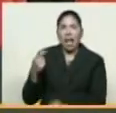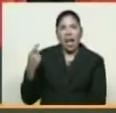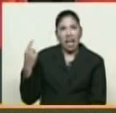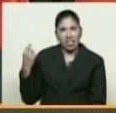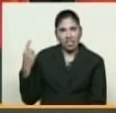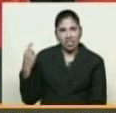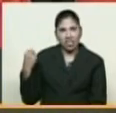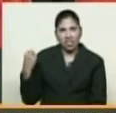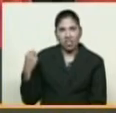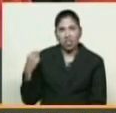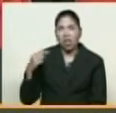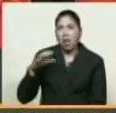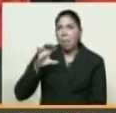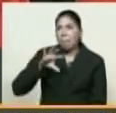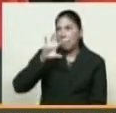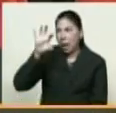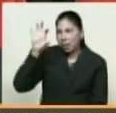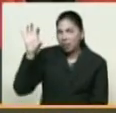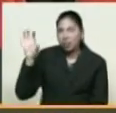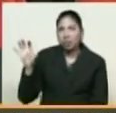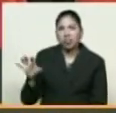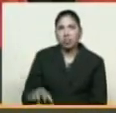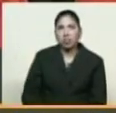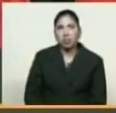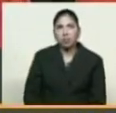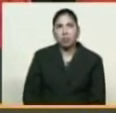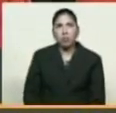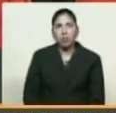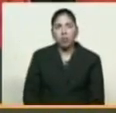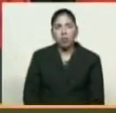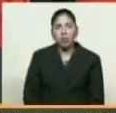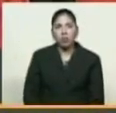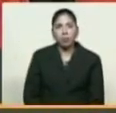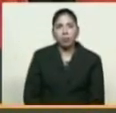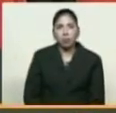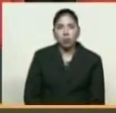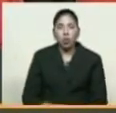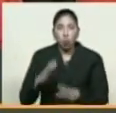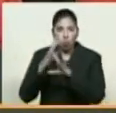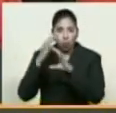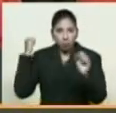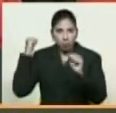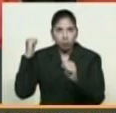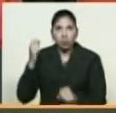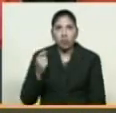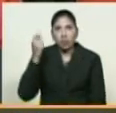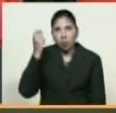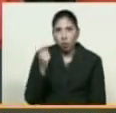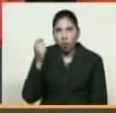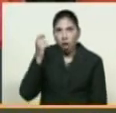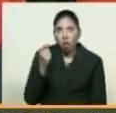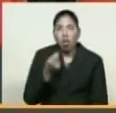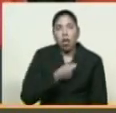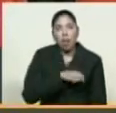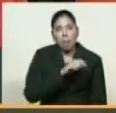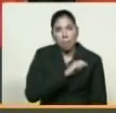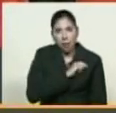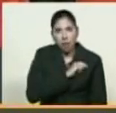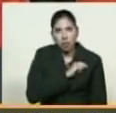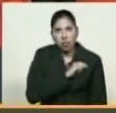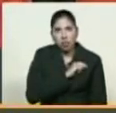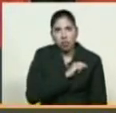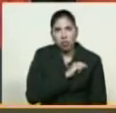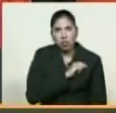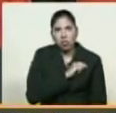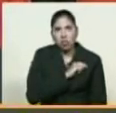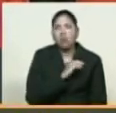insolentes de algunos países. Ayer un diputado del partido del PP español pidiendo más sanciones